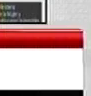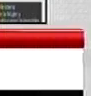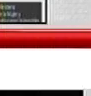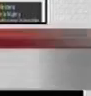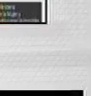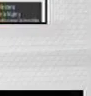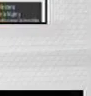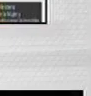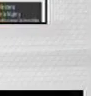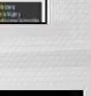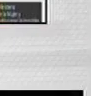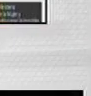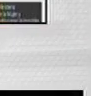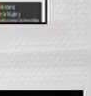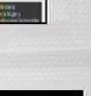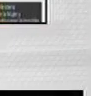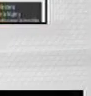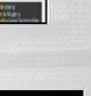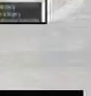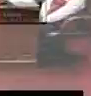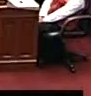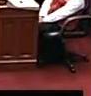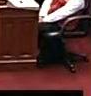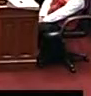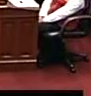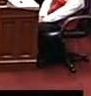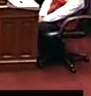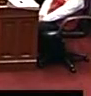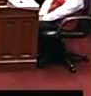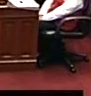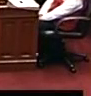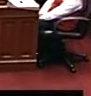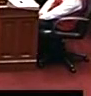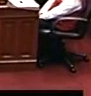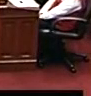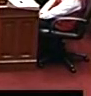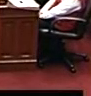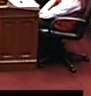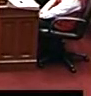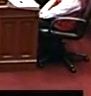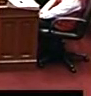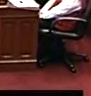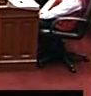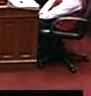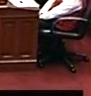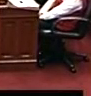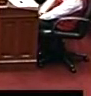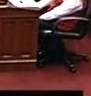Gracias, ministra Montenegro. Tiene la palabra la ministra de Educación, Flor Pablo.